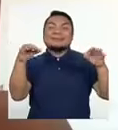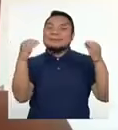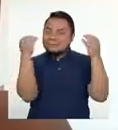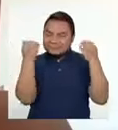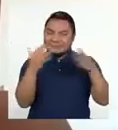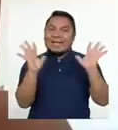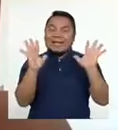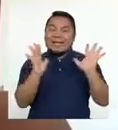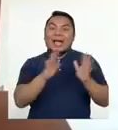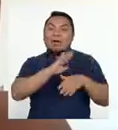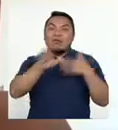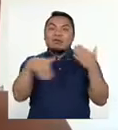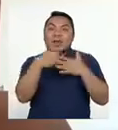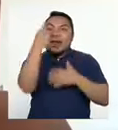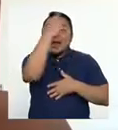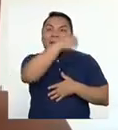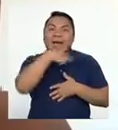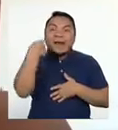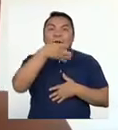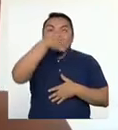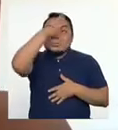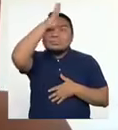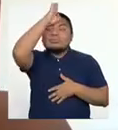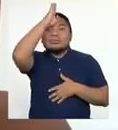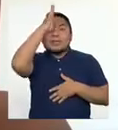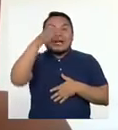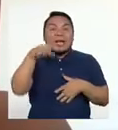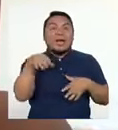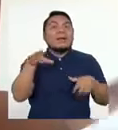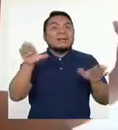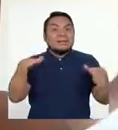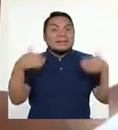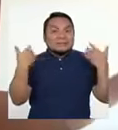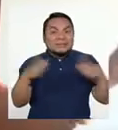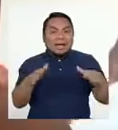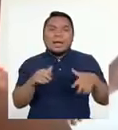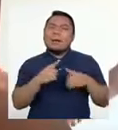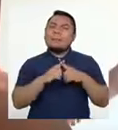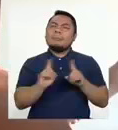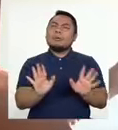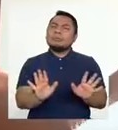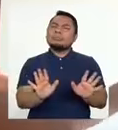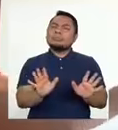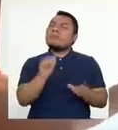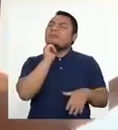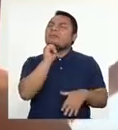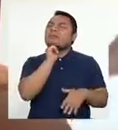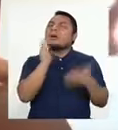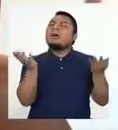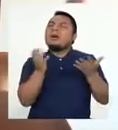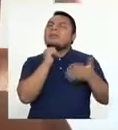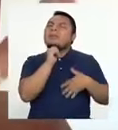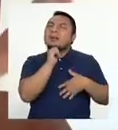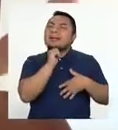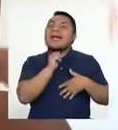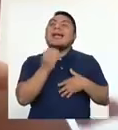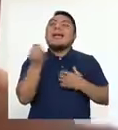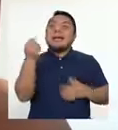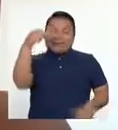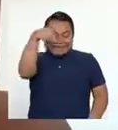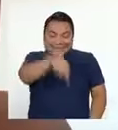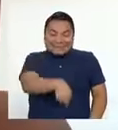Bueno, ya tenemos la cara de nuestra gallina, pero le falta algo. ¡Ajá! ¡Sus